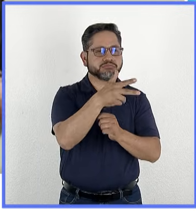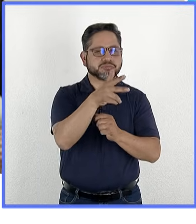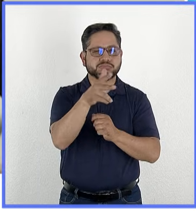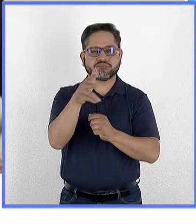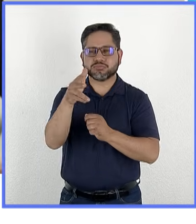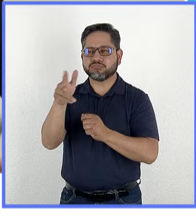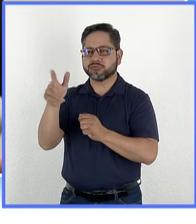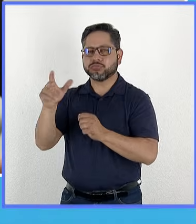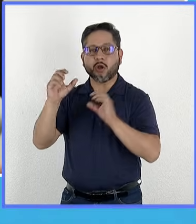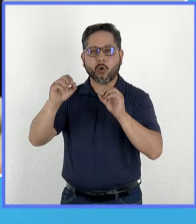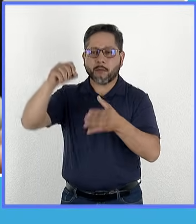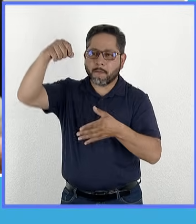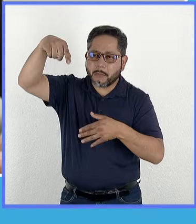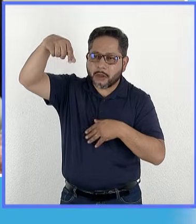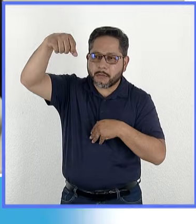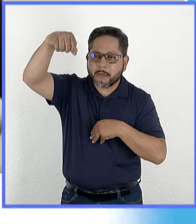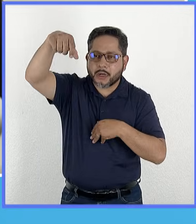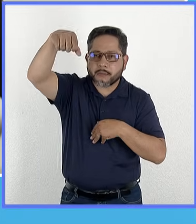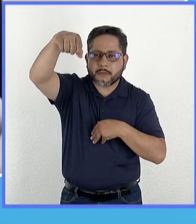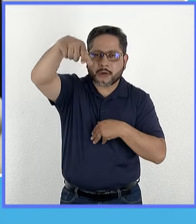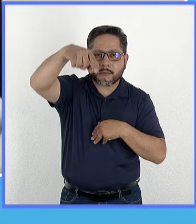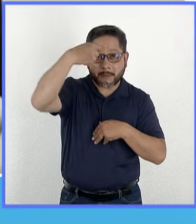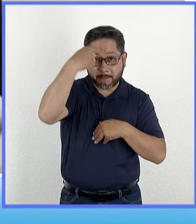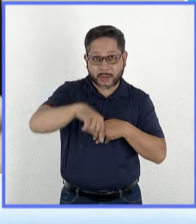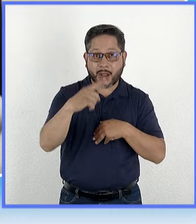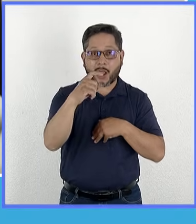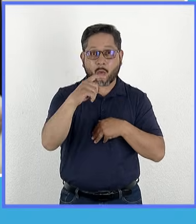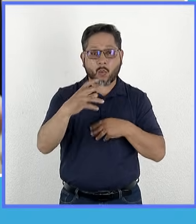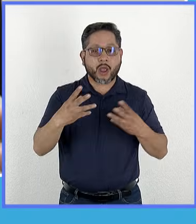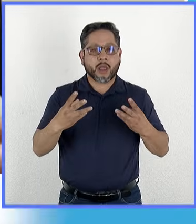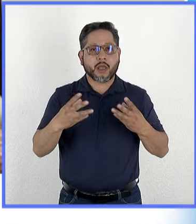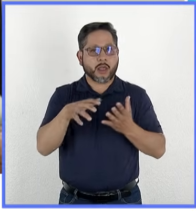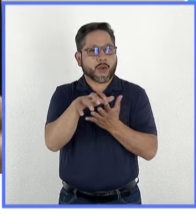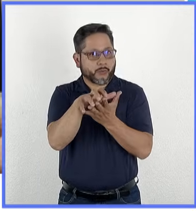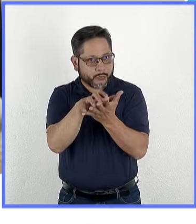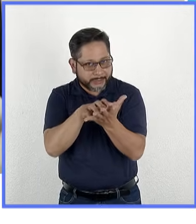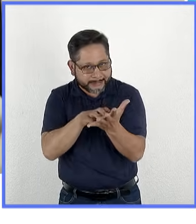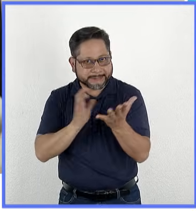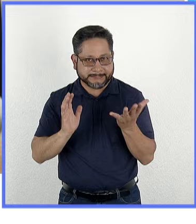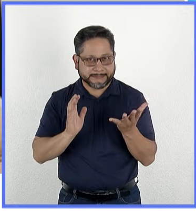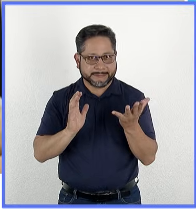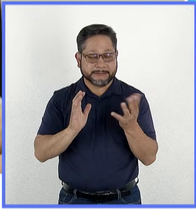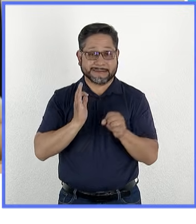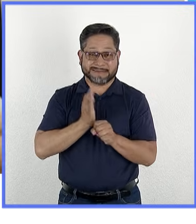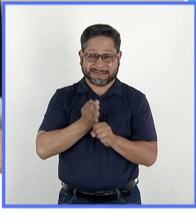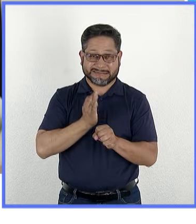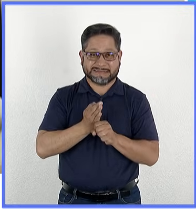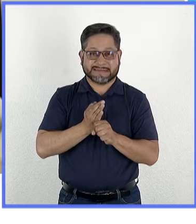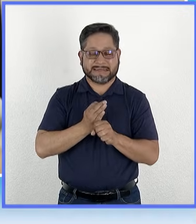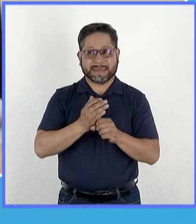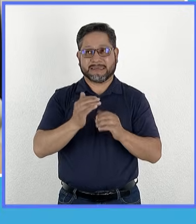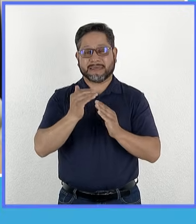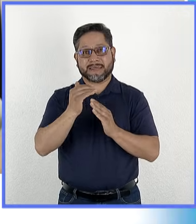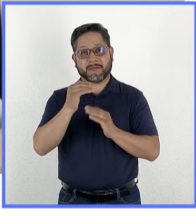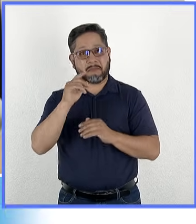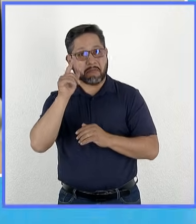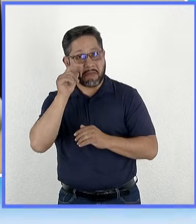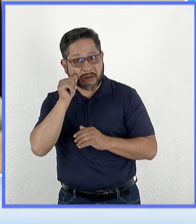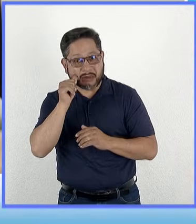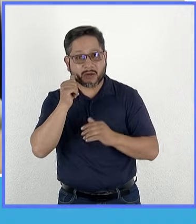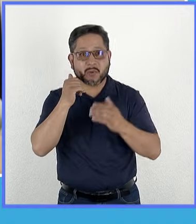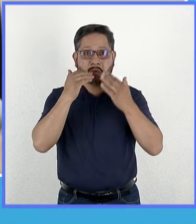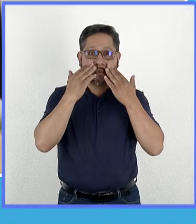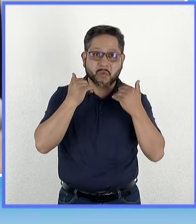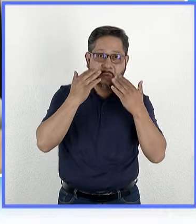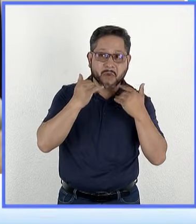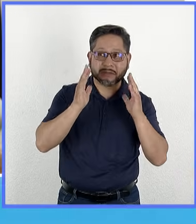nos da la posibilidad de desperdiciar menos agua. Esta agua que al día de hoy se desperdicia, y que el día de mañana,